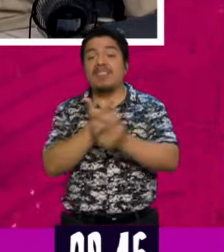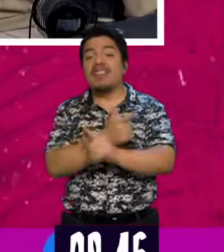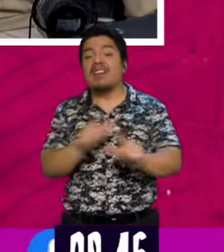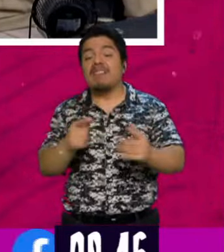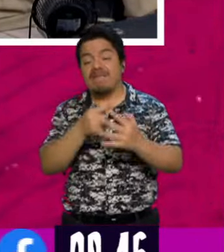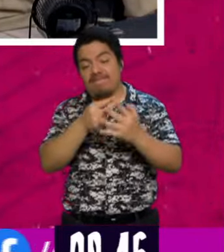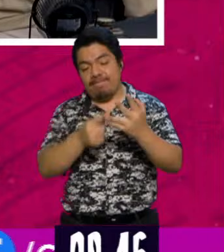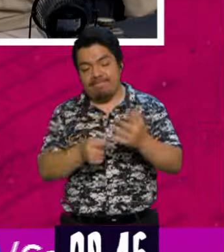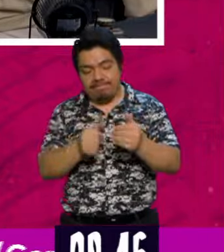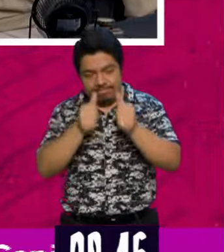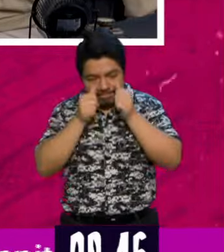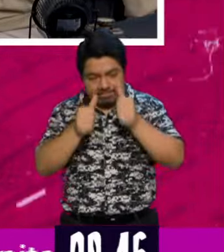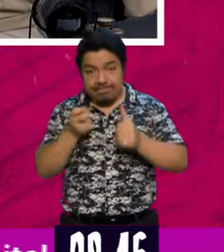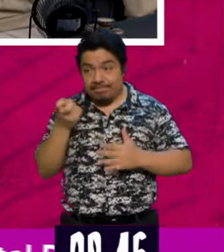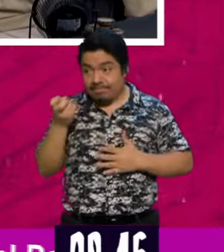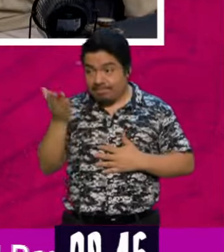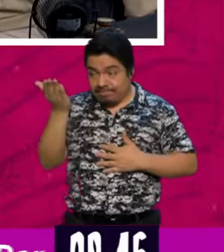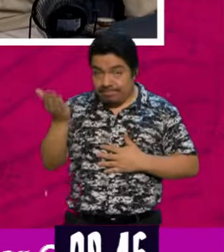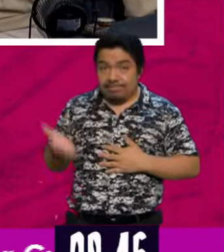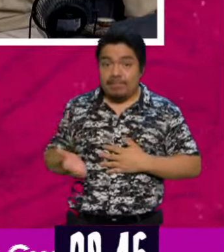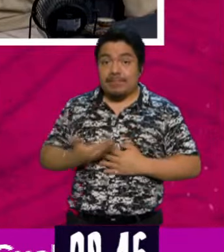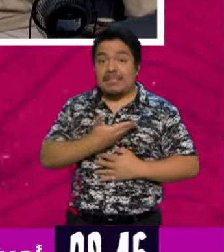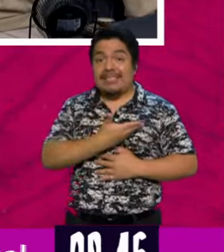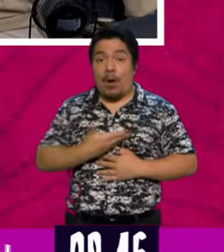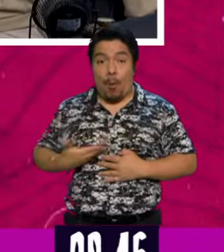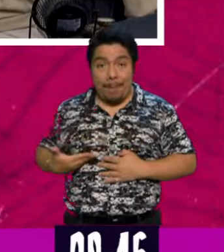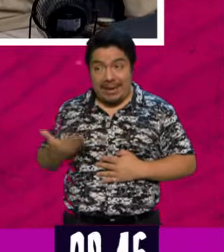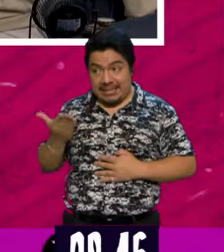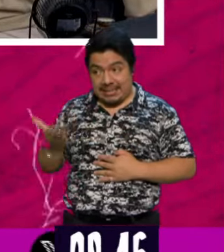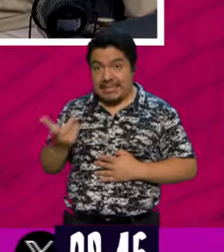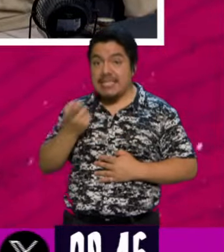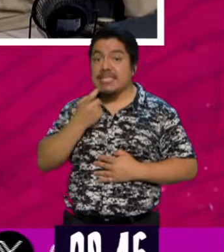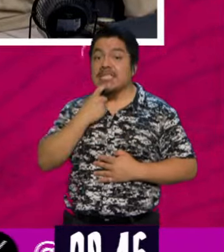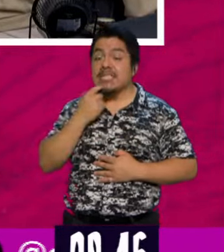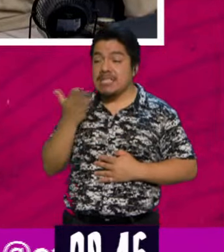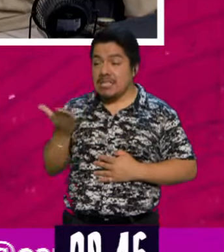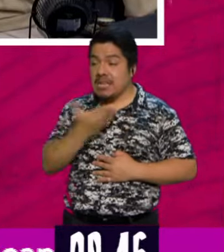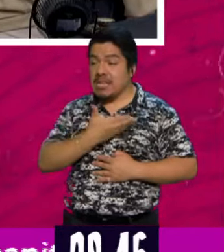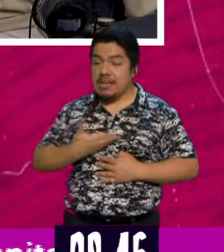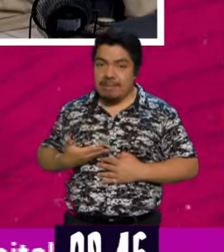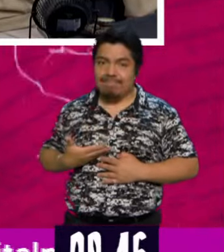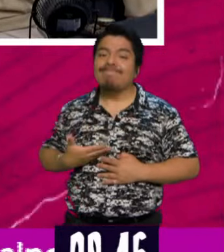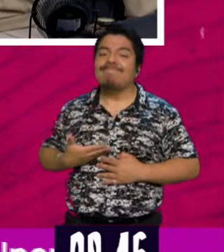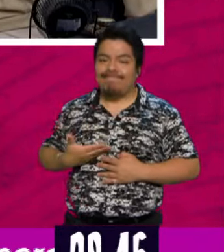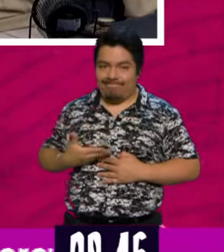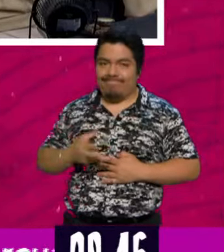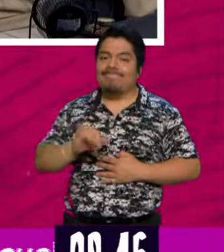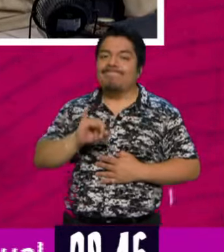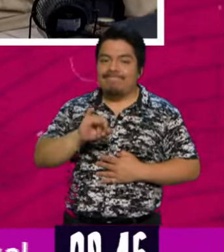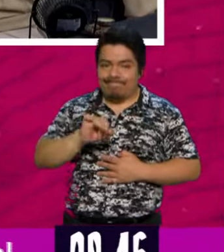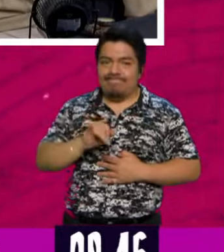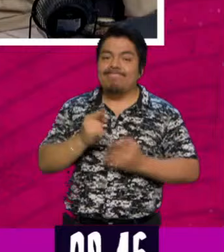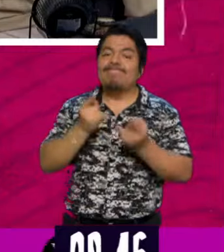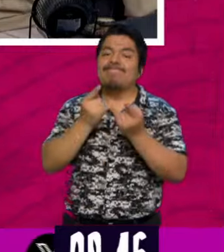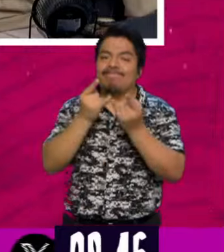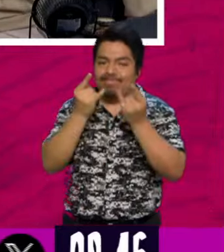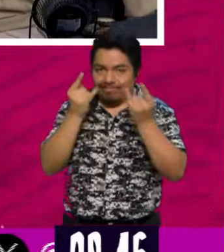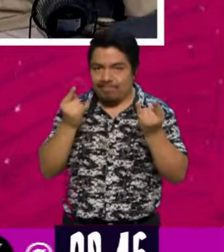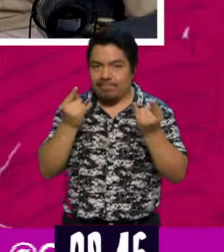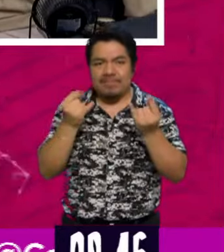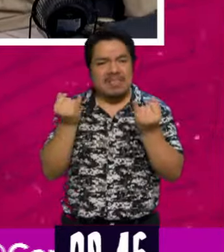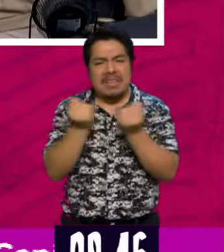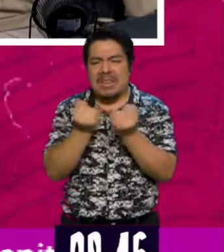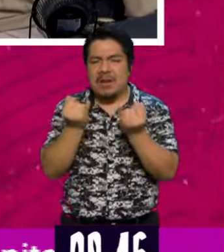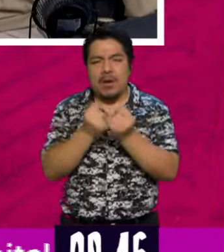Francamente, es un presidente, creo yo, que pasará sin duda a la historia, sí, junto con los grandes